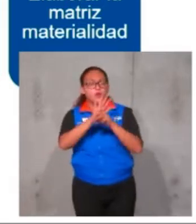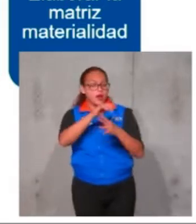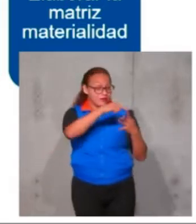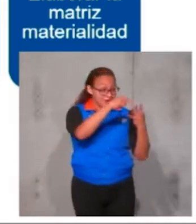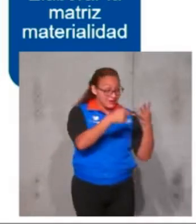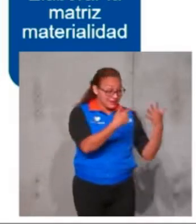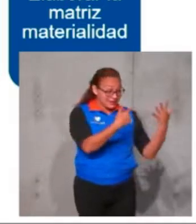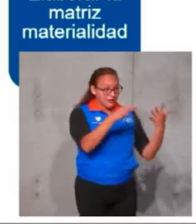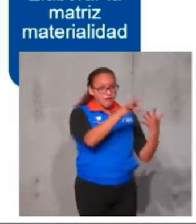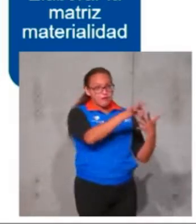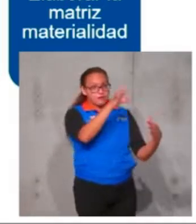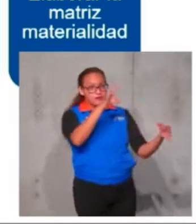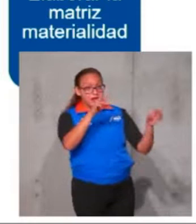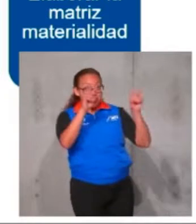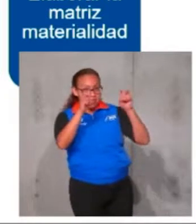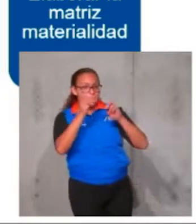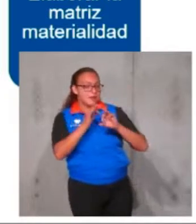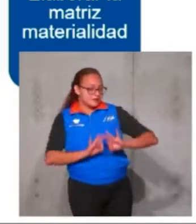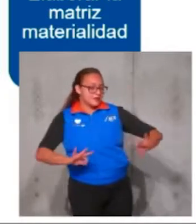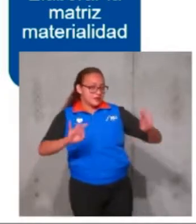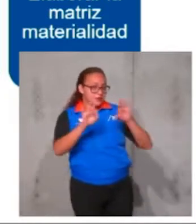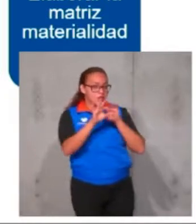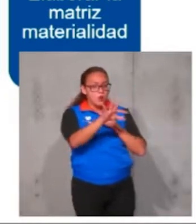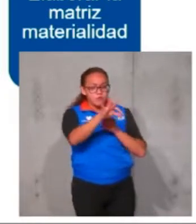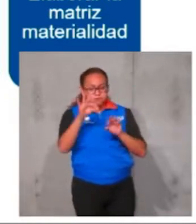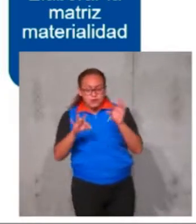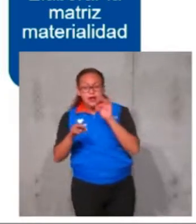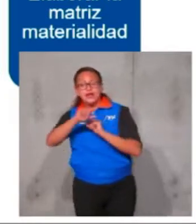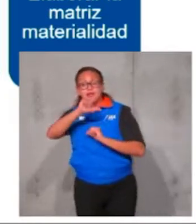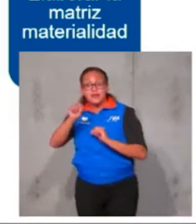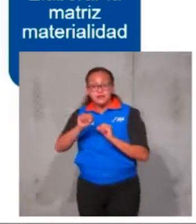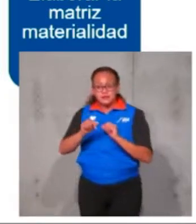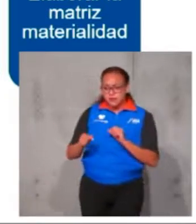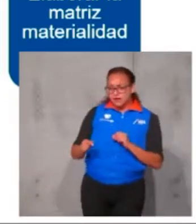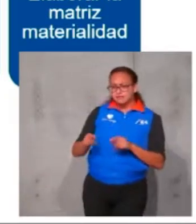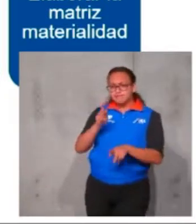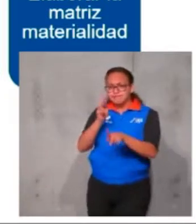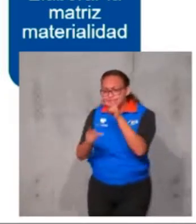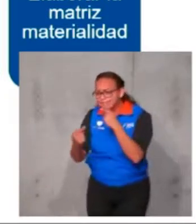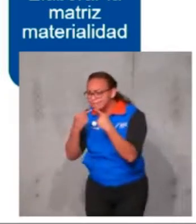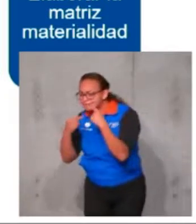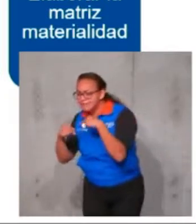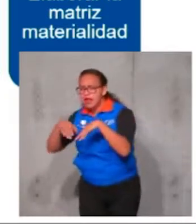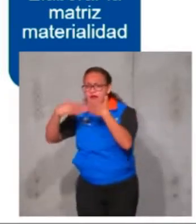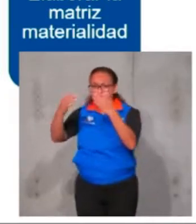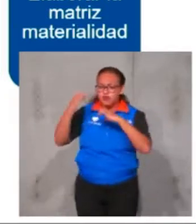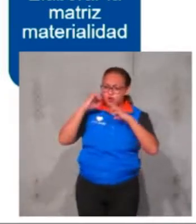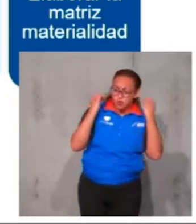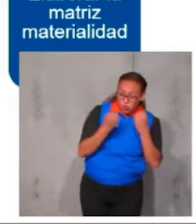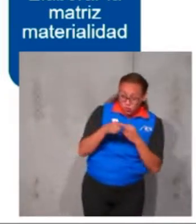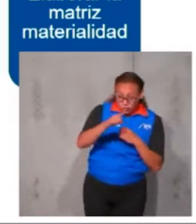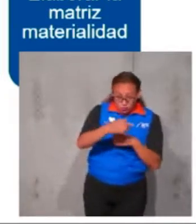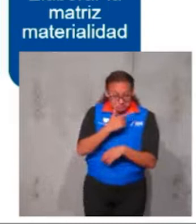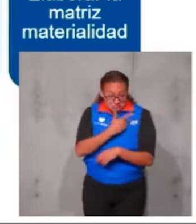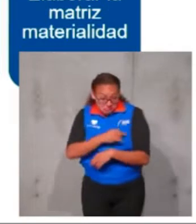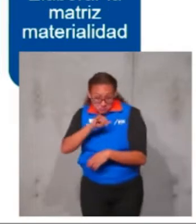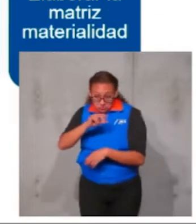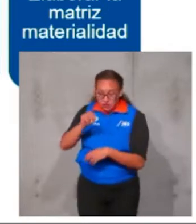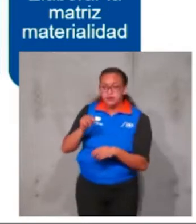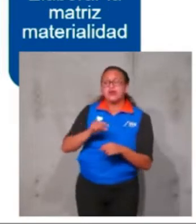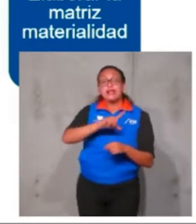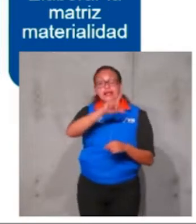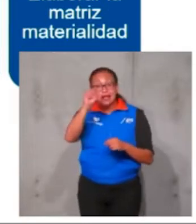materiales, clasificar la relevancia de los temas materiales, consultar con los grupos de interés, priorizar los